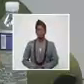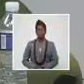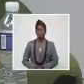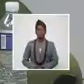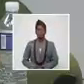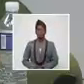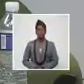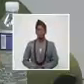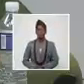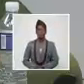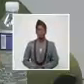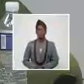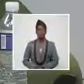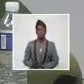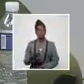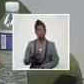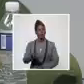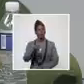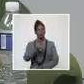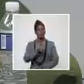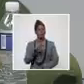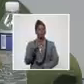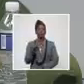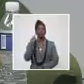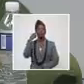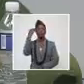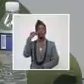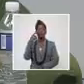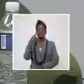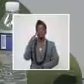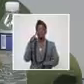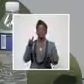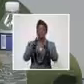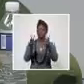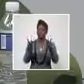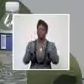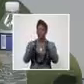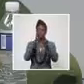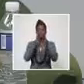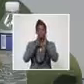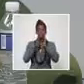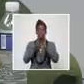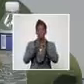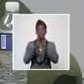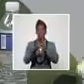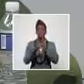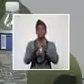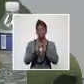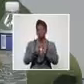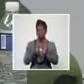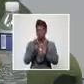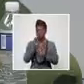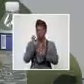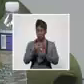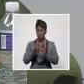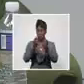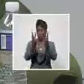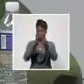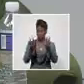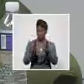Desde el día de ayer hemos estado conociendo en las redes sociales o por las redes sociales,